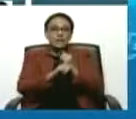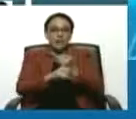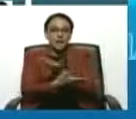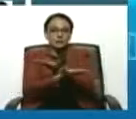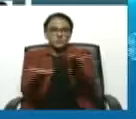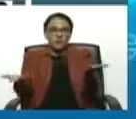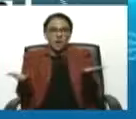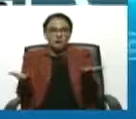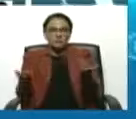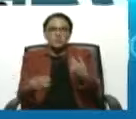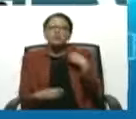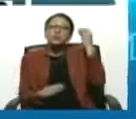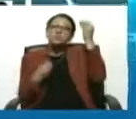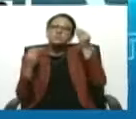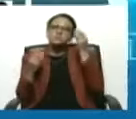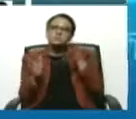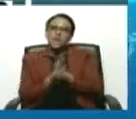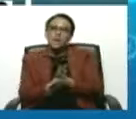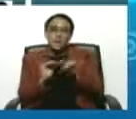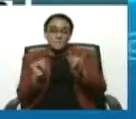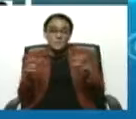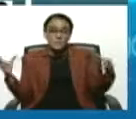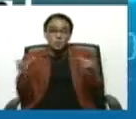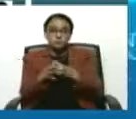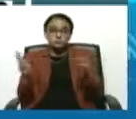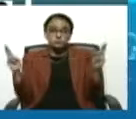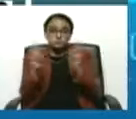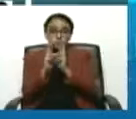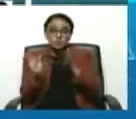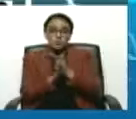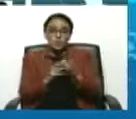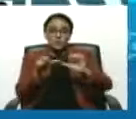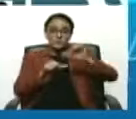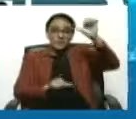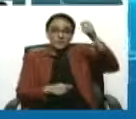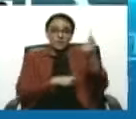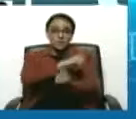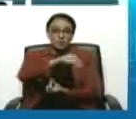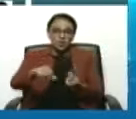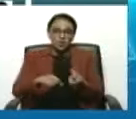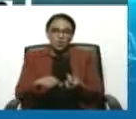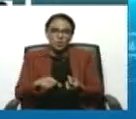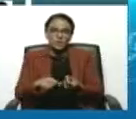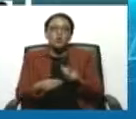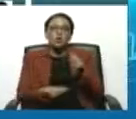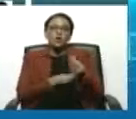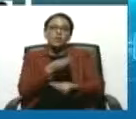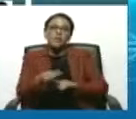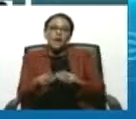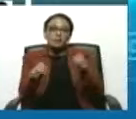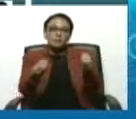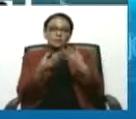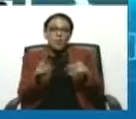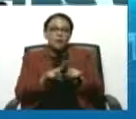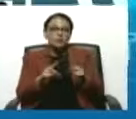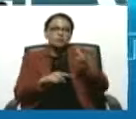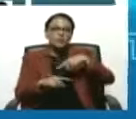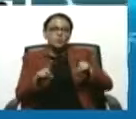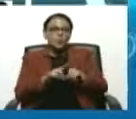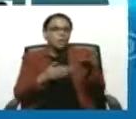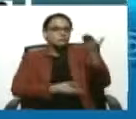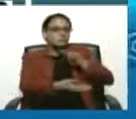Creo que todo este Seminario Internacional de Desarrollo Económico viene a nutrir a nuestro